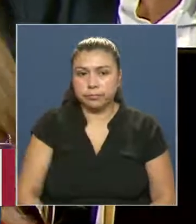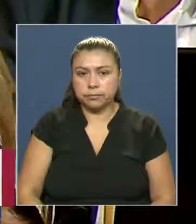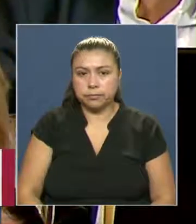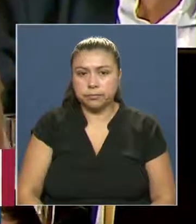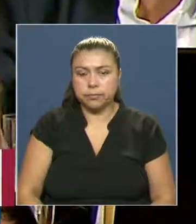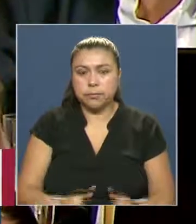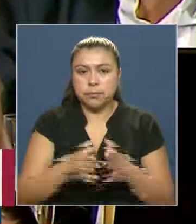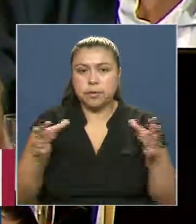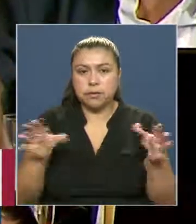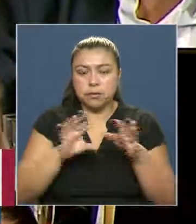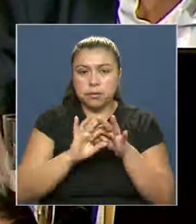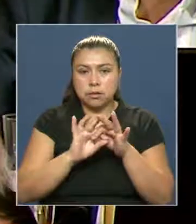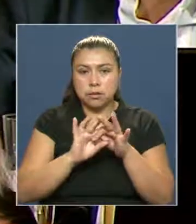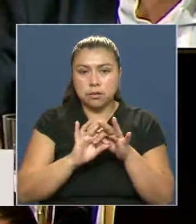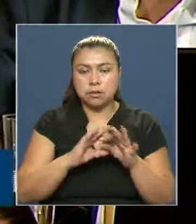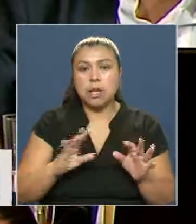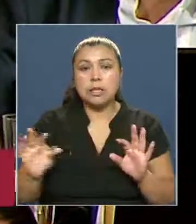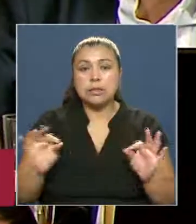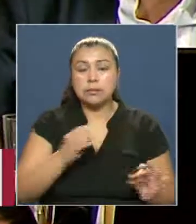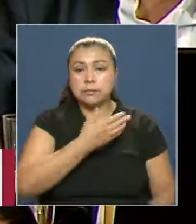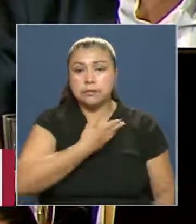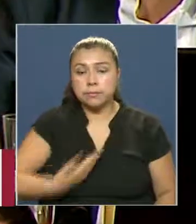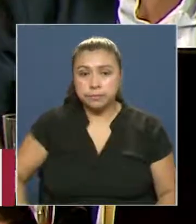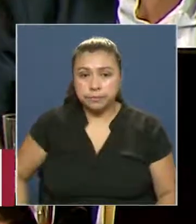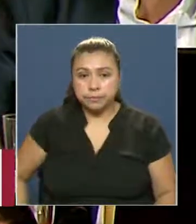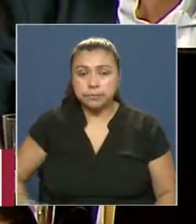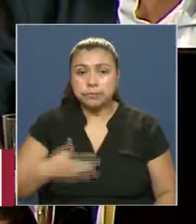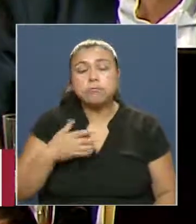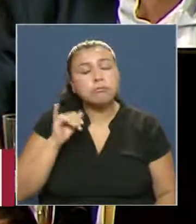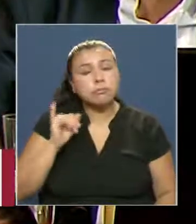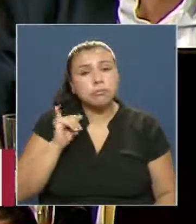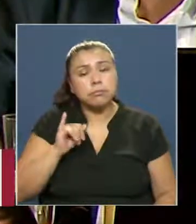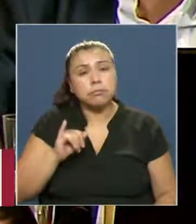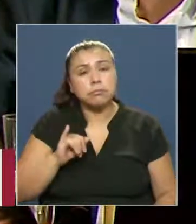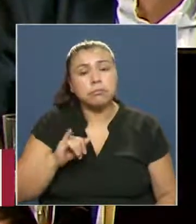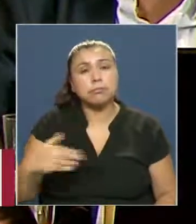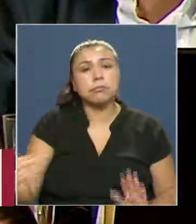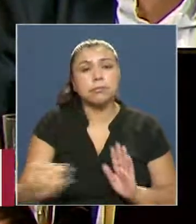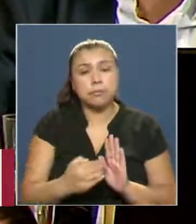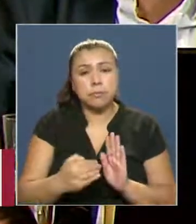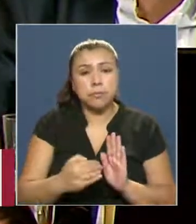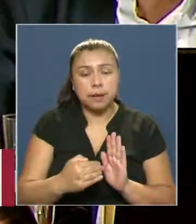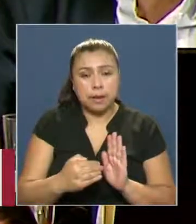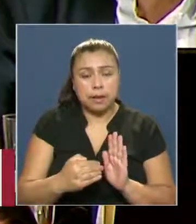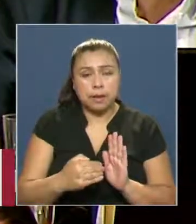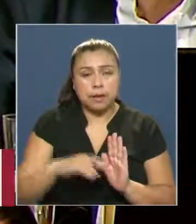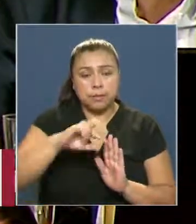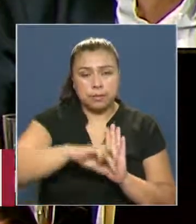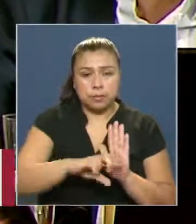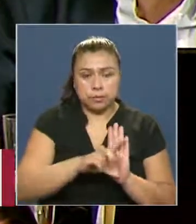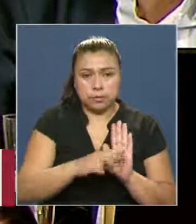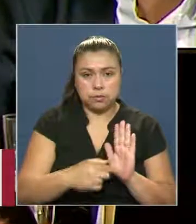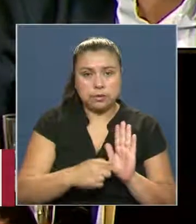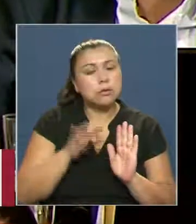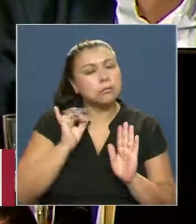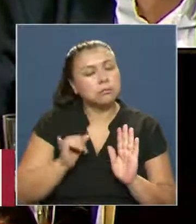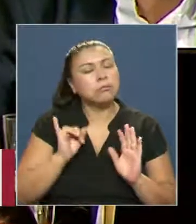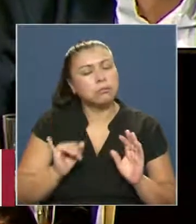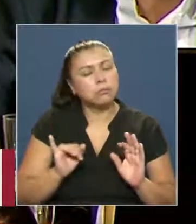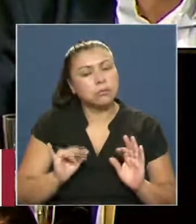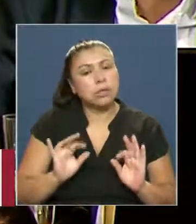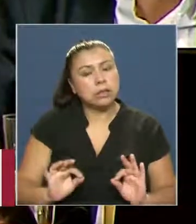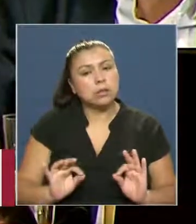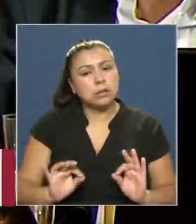Muchas gracias, señora presidenta. Por supuesto, vamos a votar favorablemente este proyecto. Efectivamente,